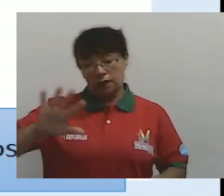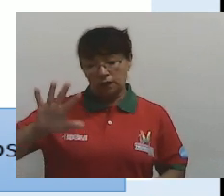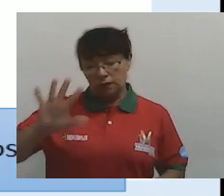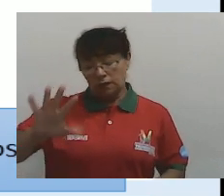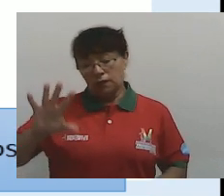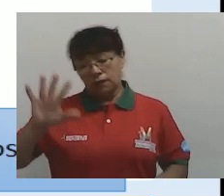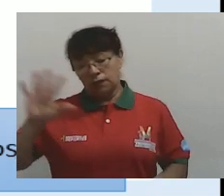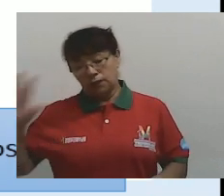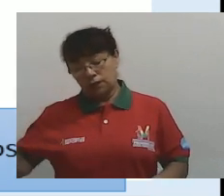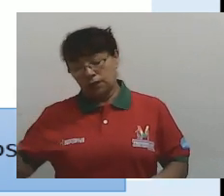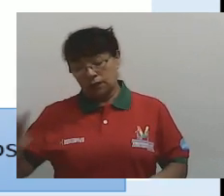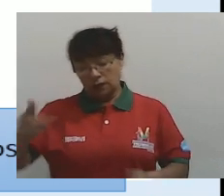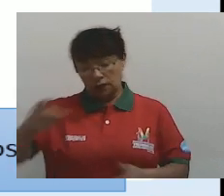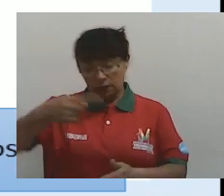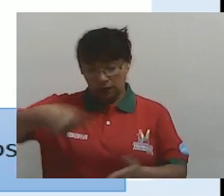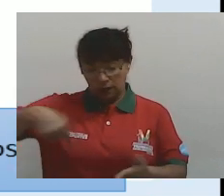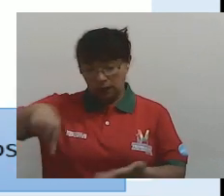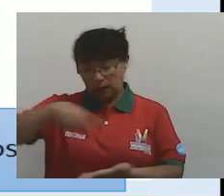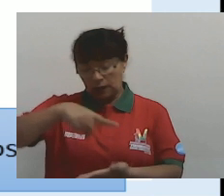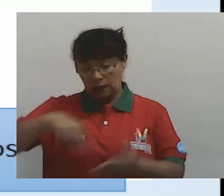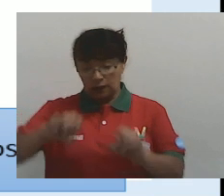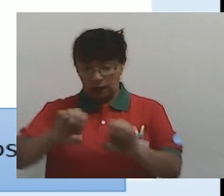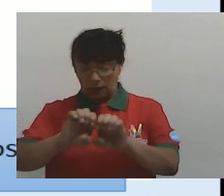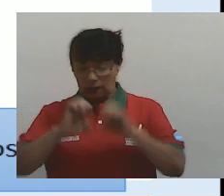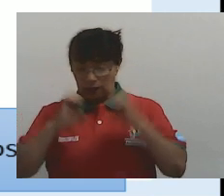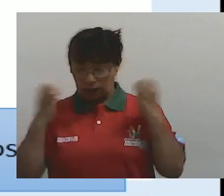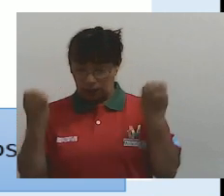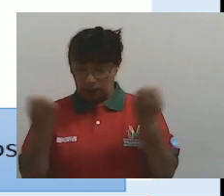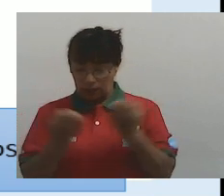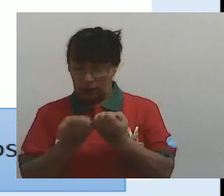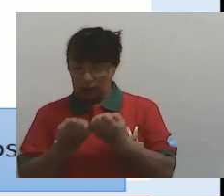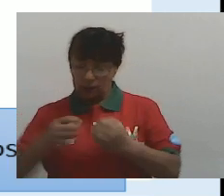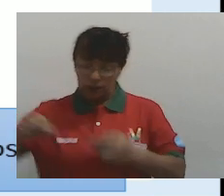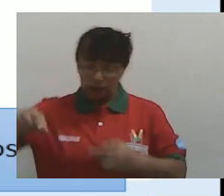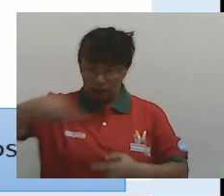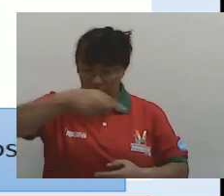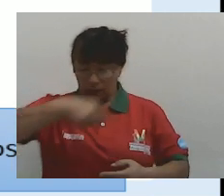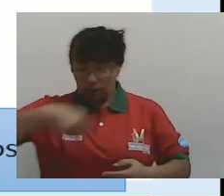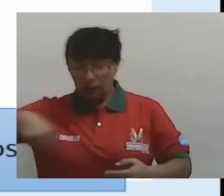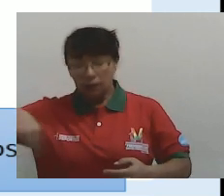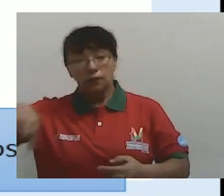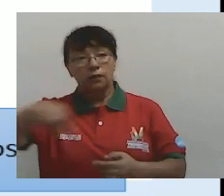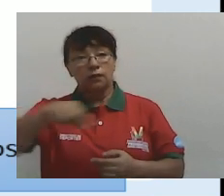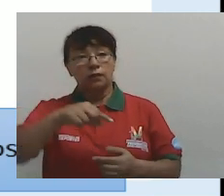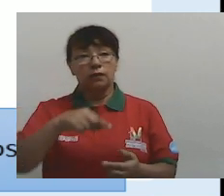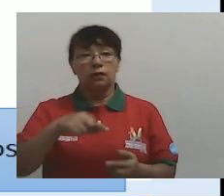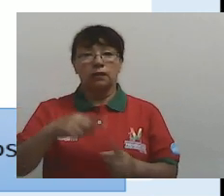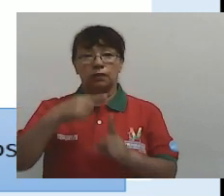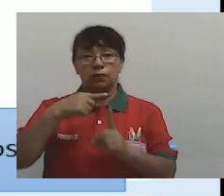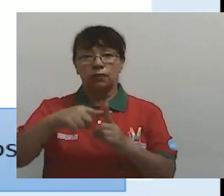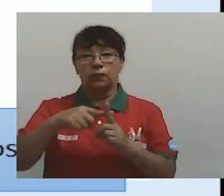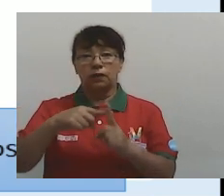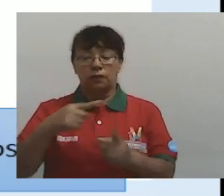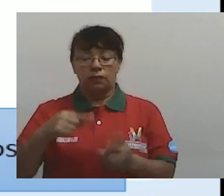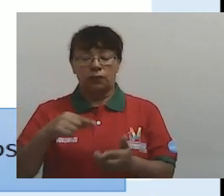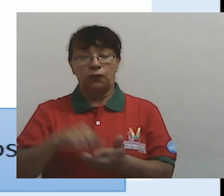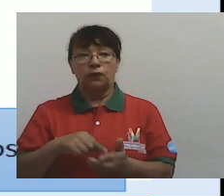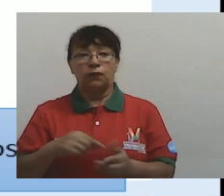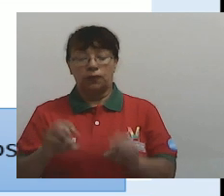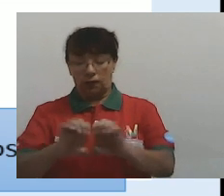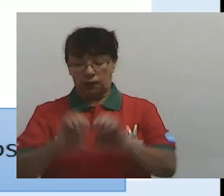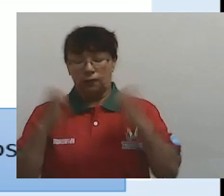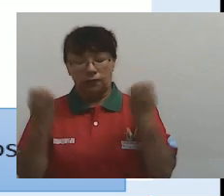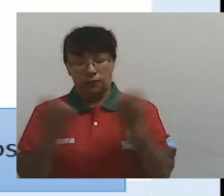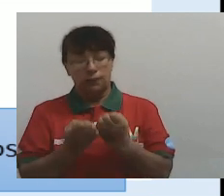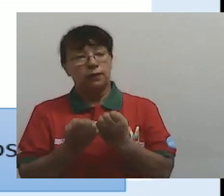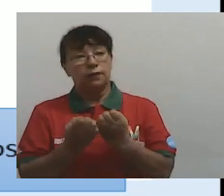de vueltas que dan el equipo completo, la suma de bombillas o de puntos de cada equipo. ¿Está?